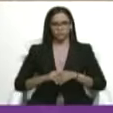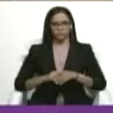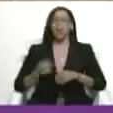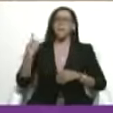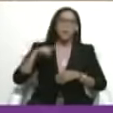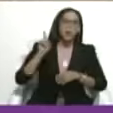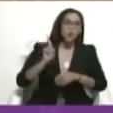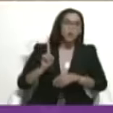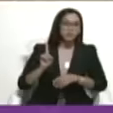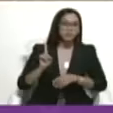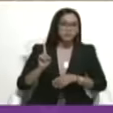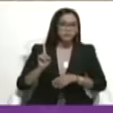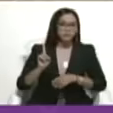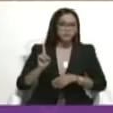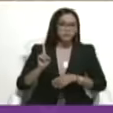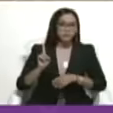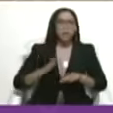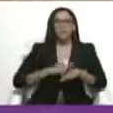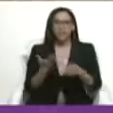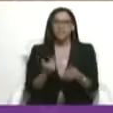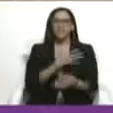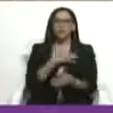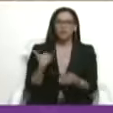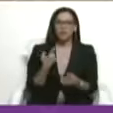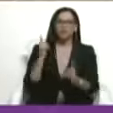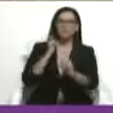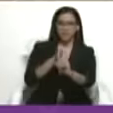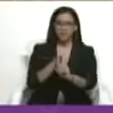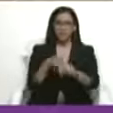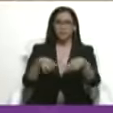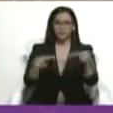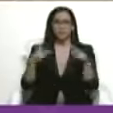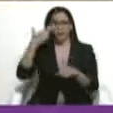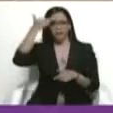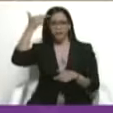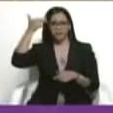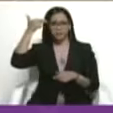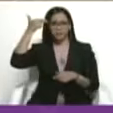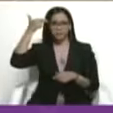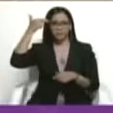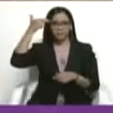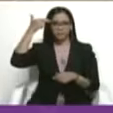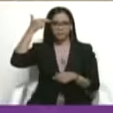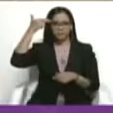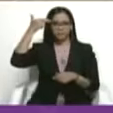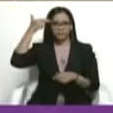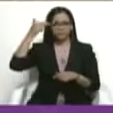Por lo menos, porque nos quieren llevar al escenario de Haití.